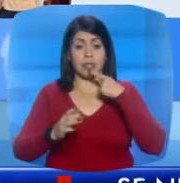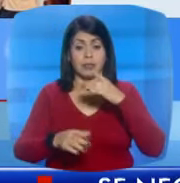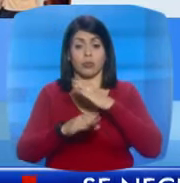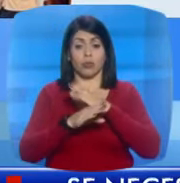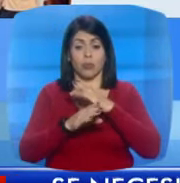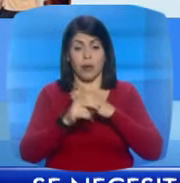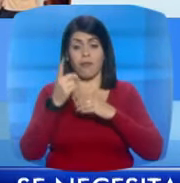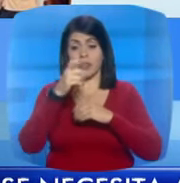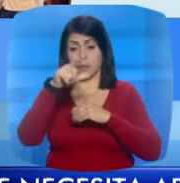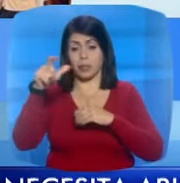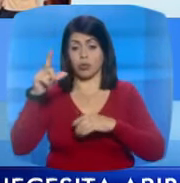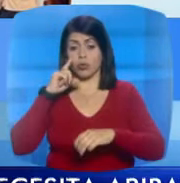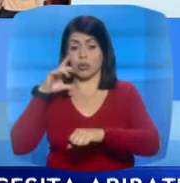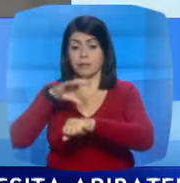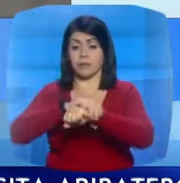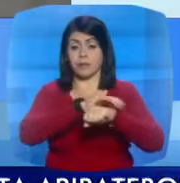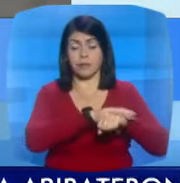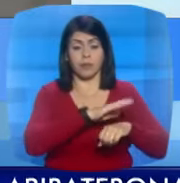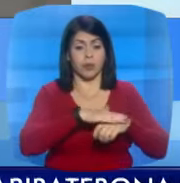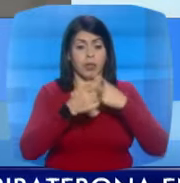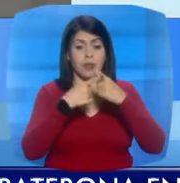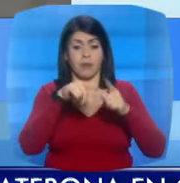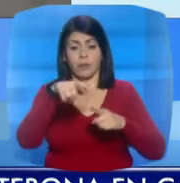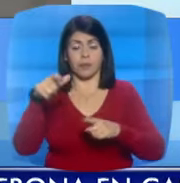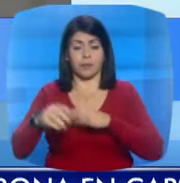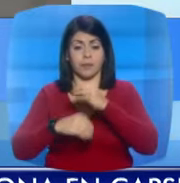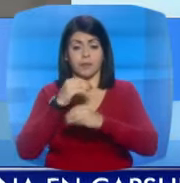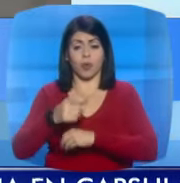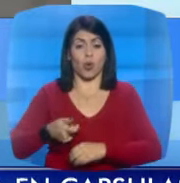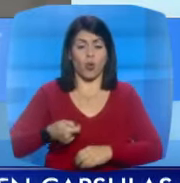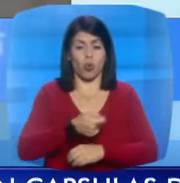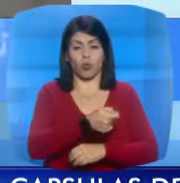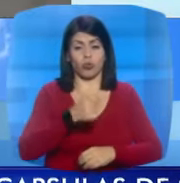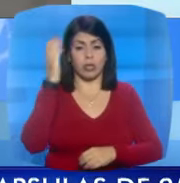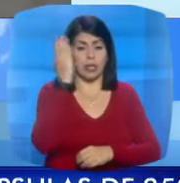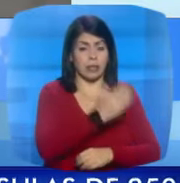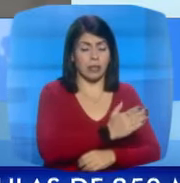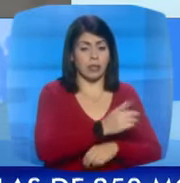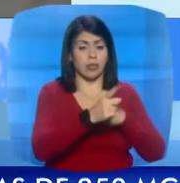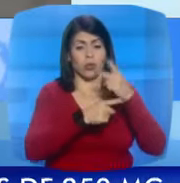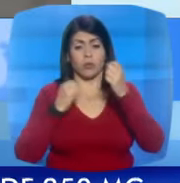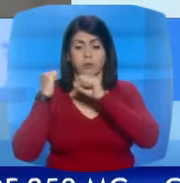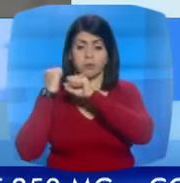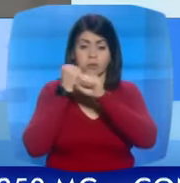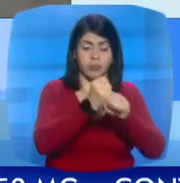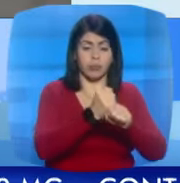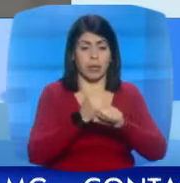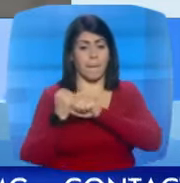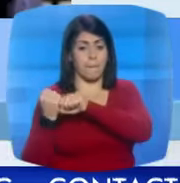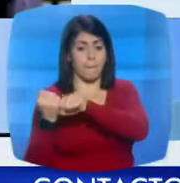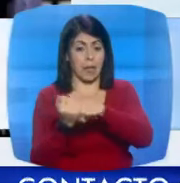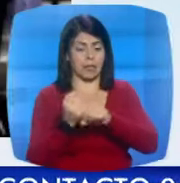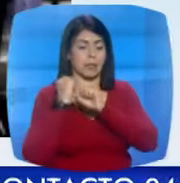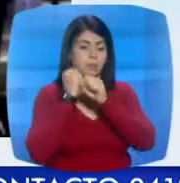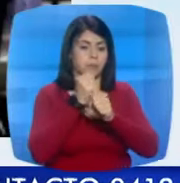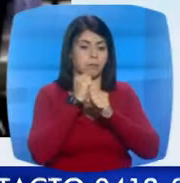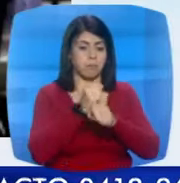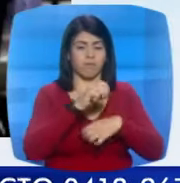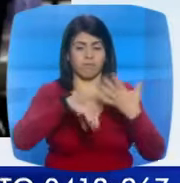aún quedan sospechosos por detener debido a que varios agresores llevaban cuchillos, hachas, katanas y bates de béisbol durante